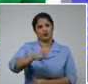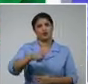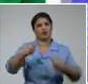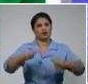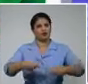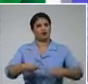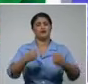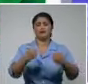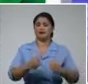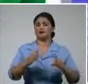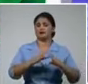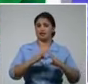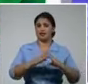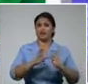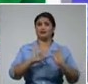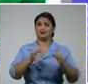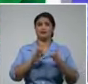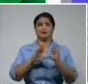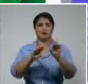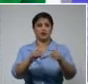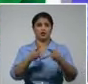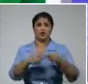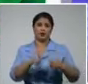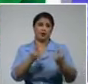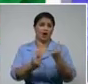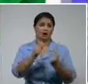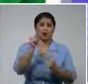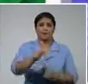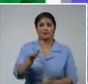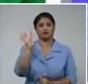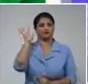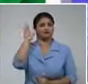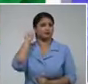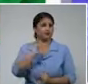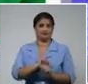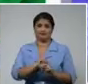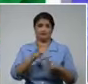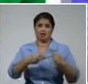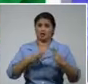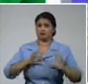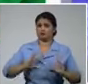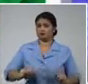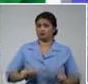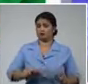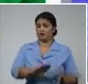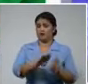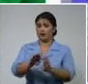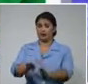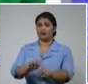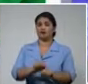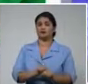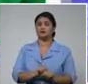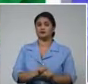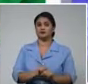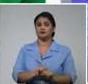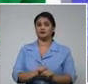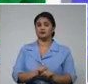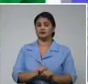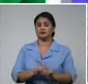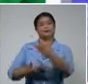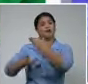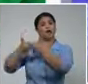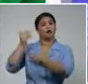riesgo es muy alto de que se complique. Además, En otras conferencias daremos